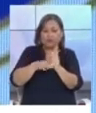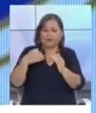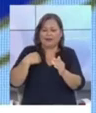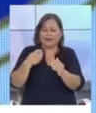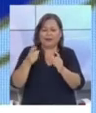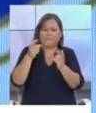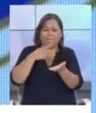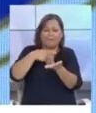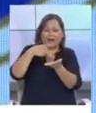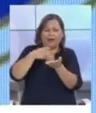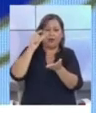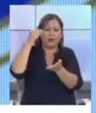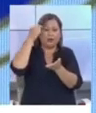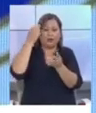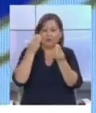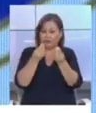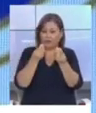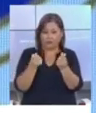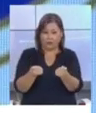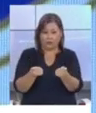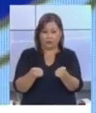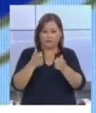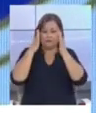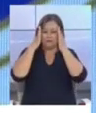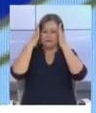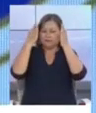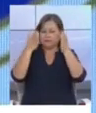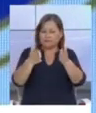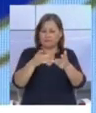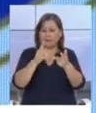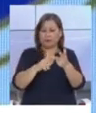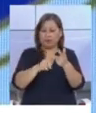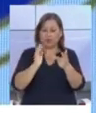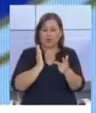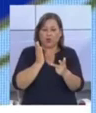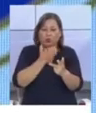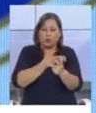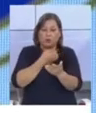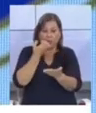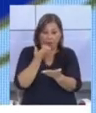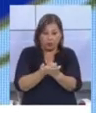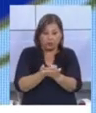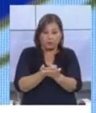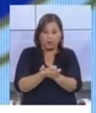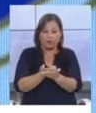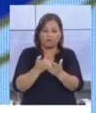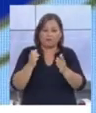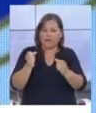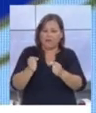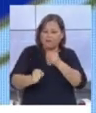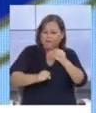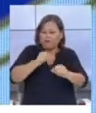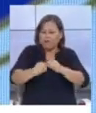de los impuestos en este país vamos a enfocarnos en que nuestra economía sea un eje central